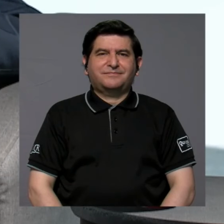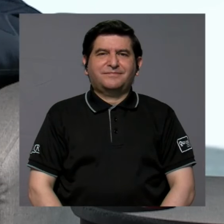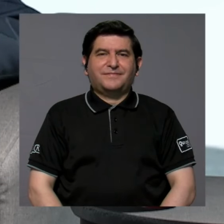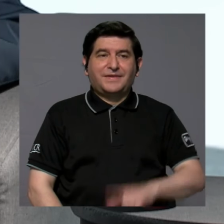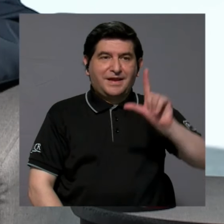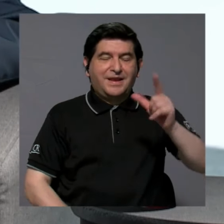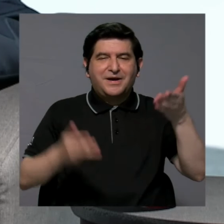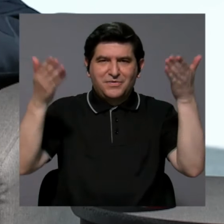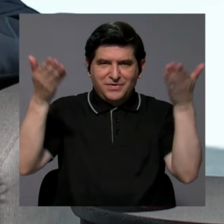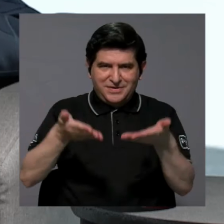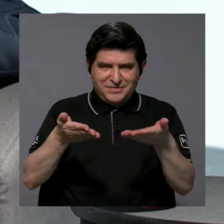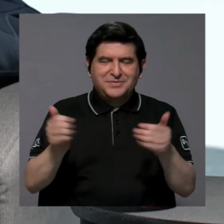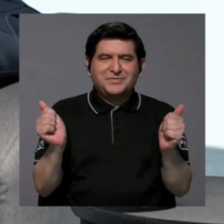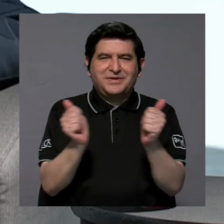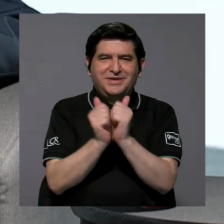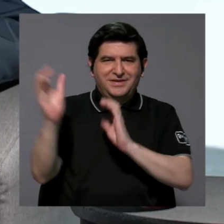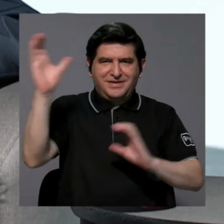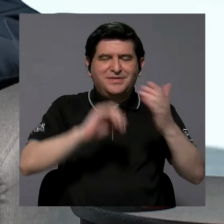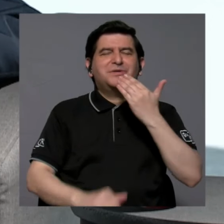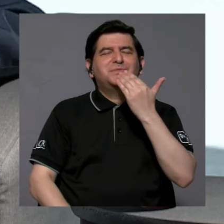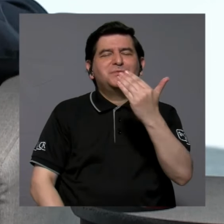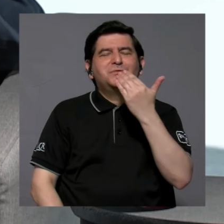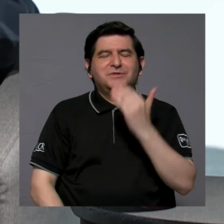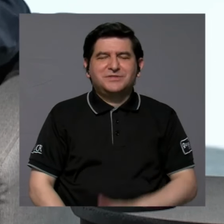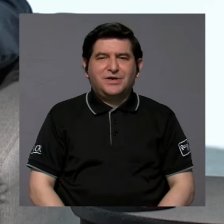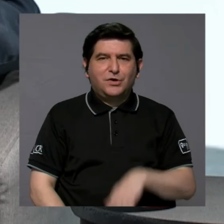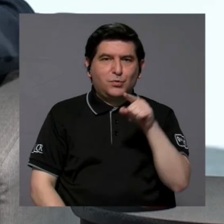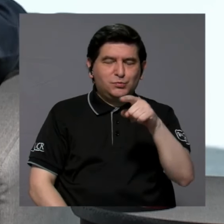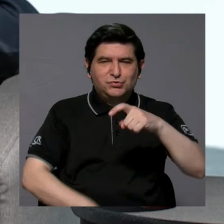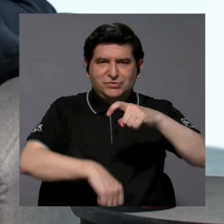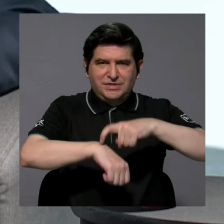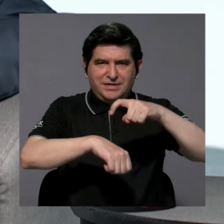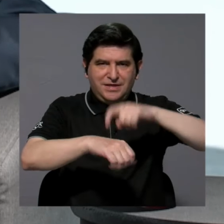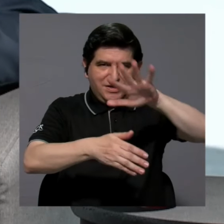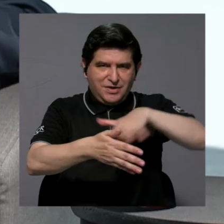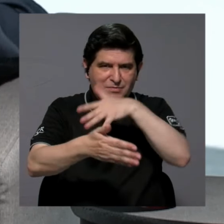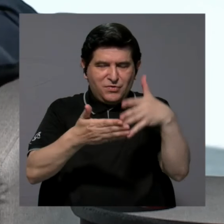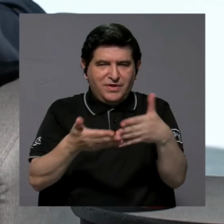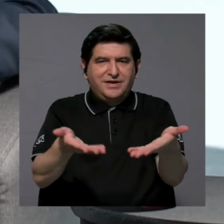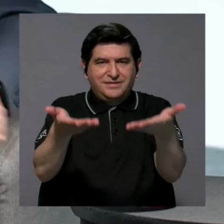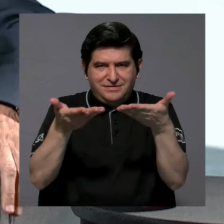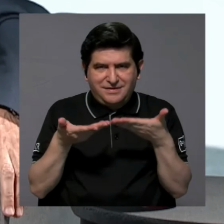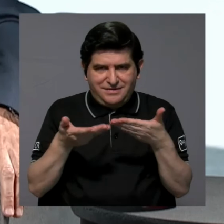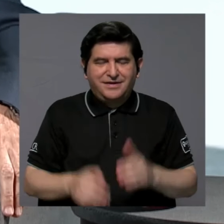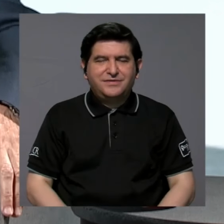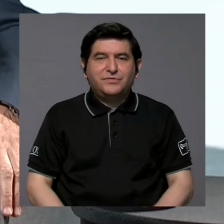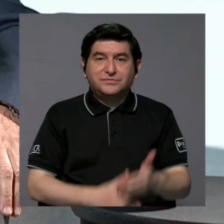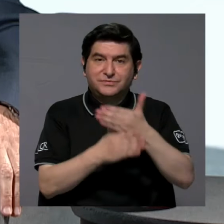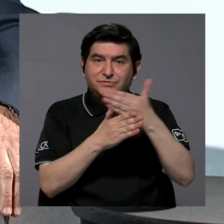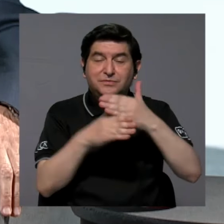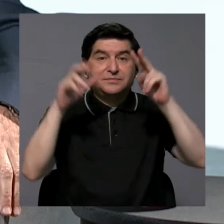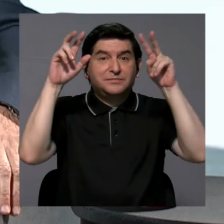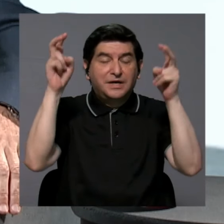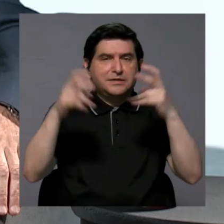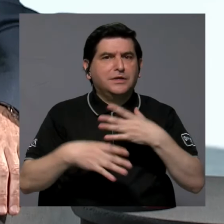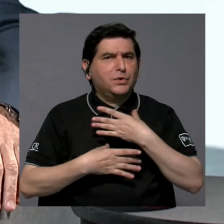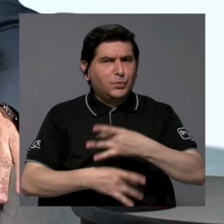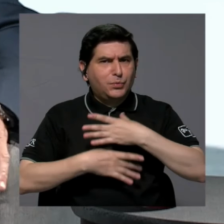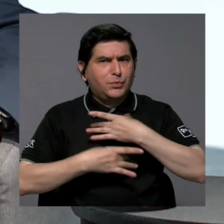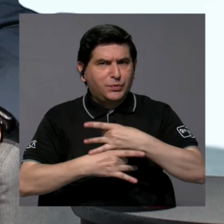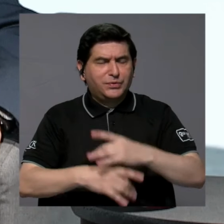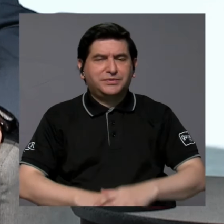Laura, bienvenida a Conciencia. Le agradezco muchísimo que haya hecho un espacio de su agenda para compartir un tema